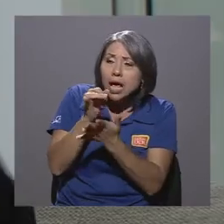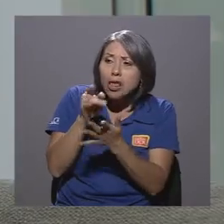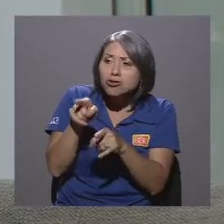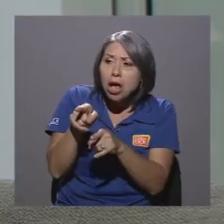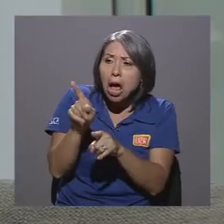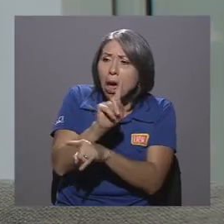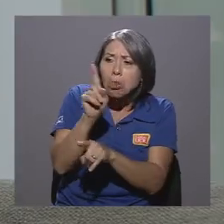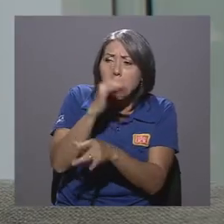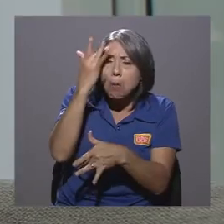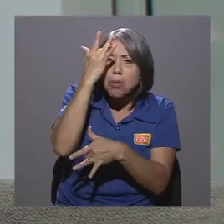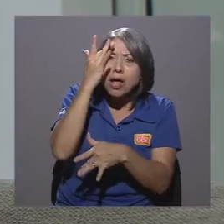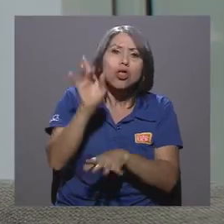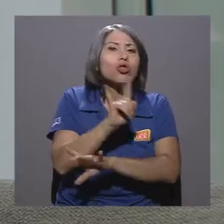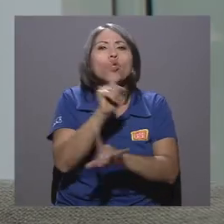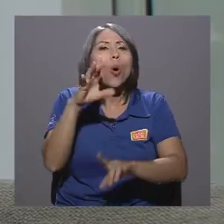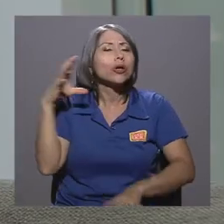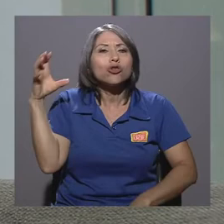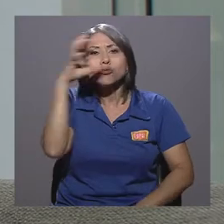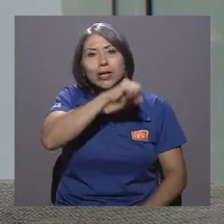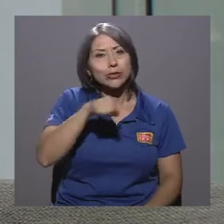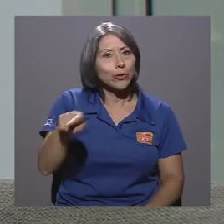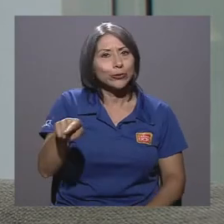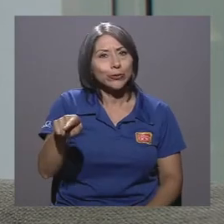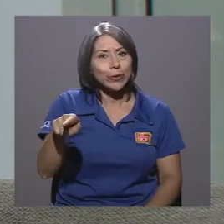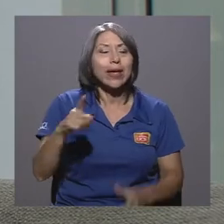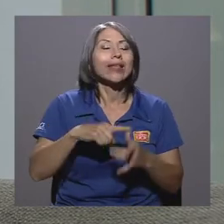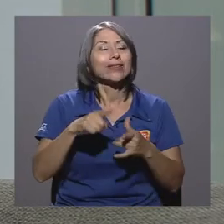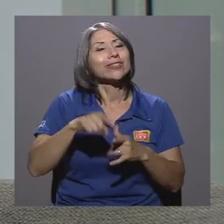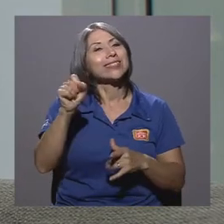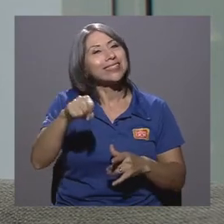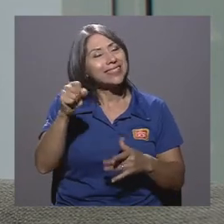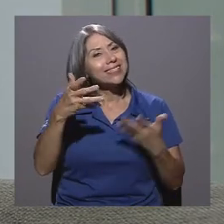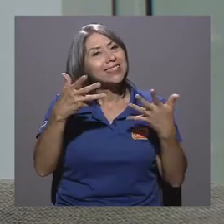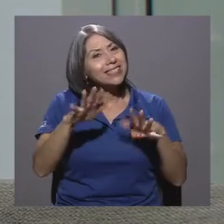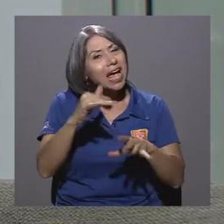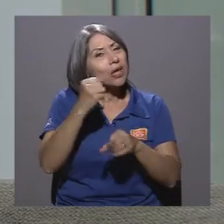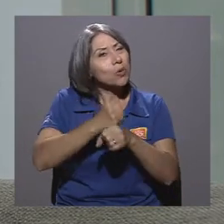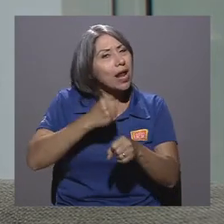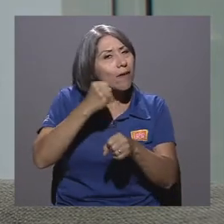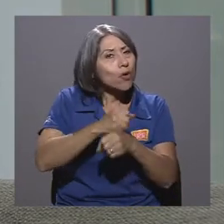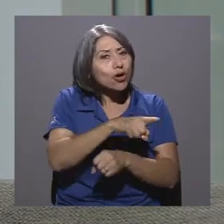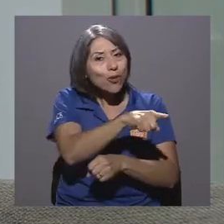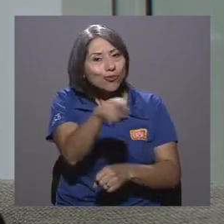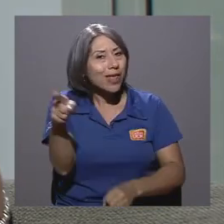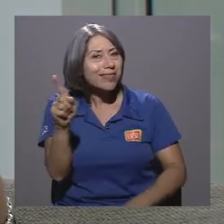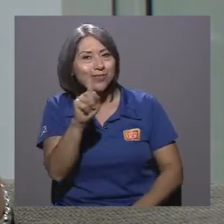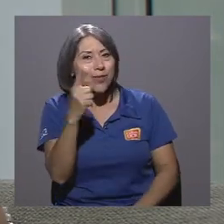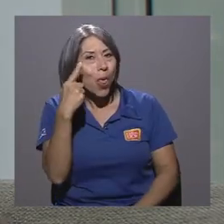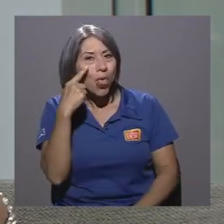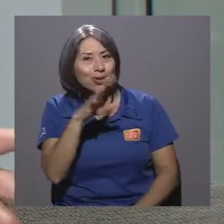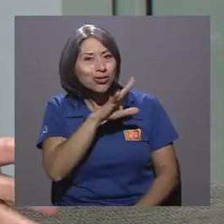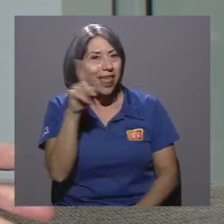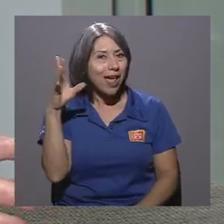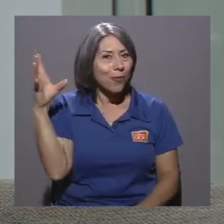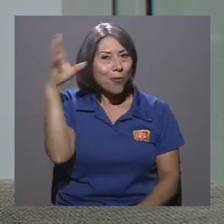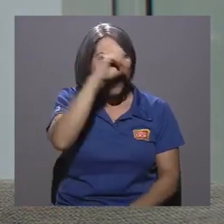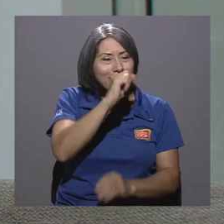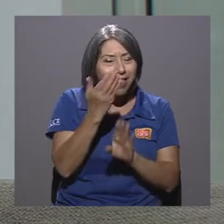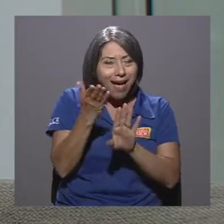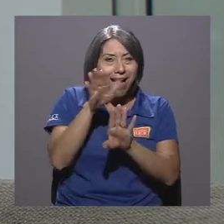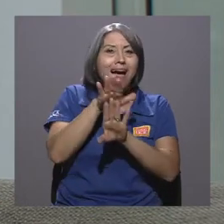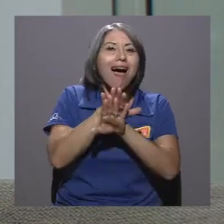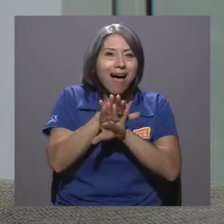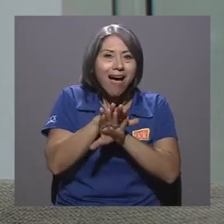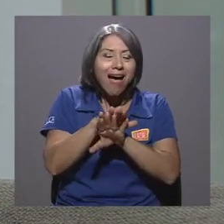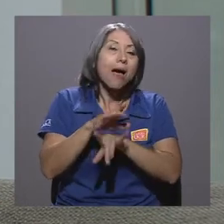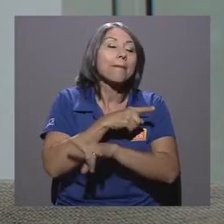no llegan a ser casos sospechosos. Entonces, sí hay una labor tal vez ahí tras bambalinas que estamos generando como sector